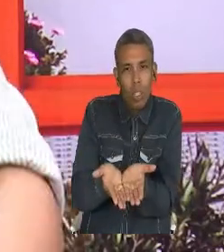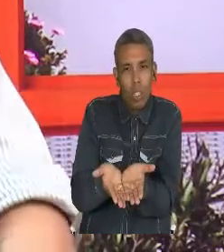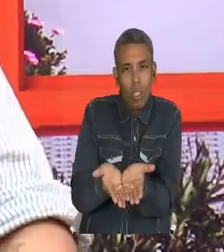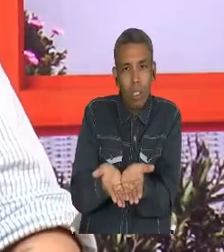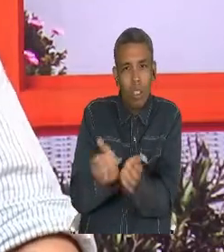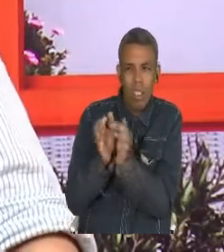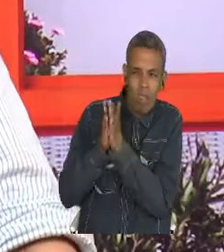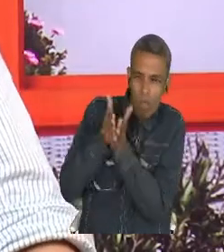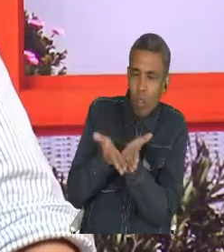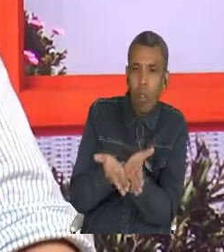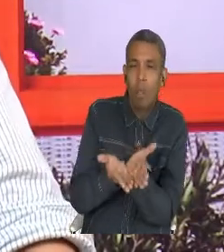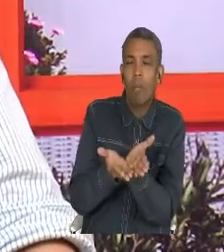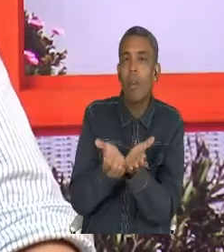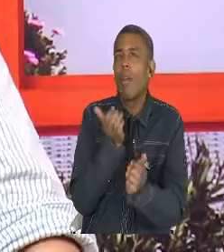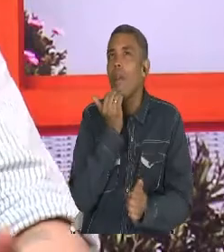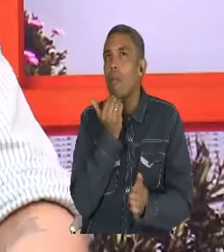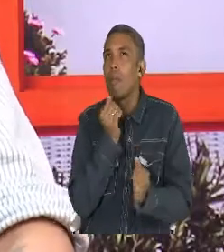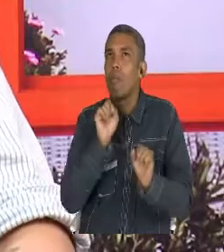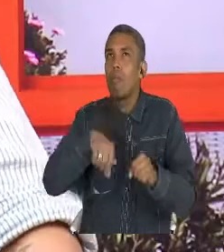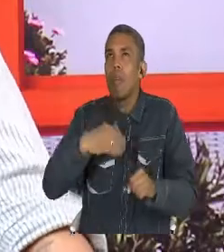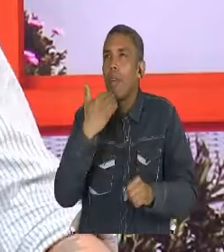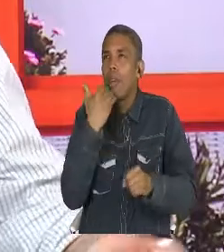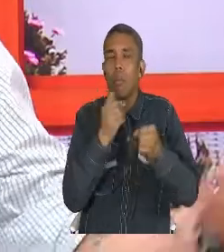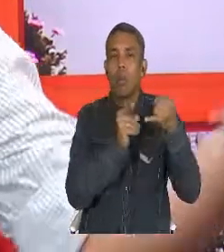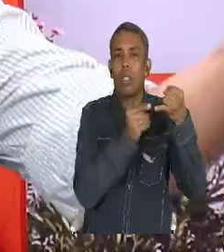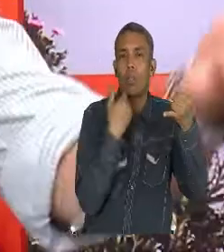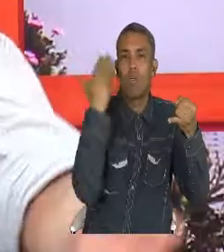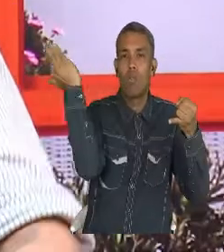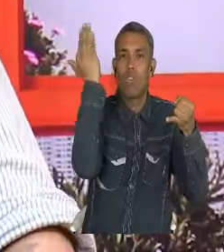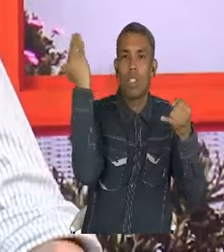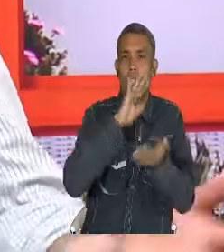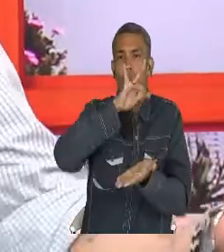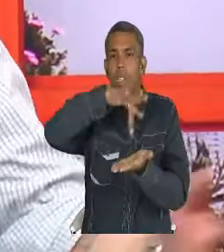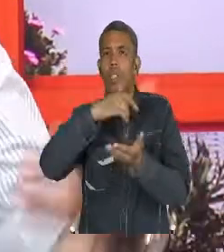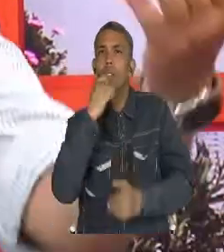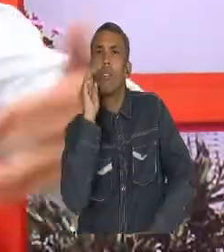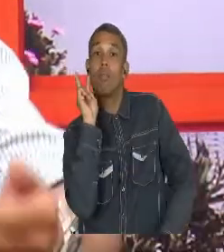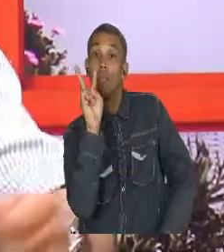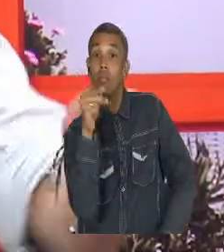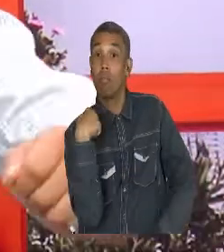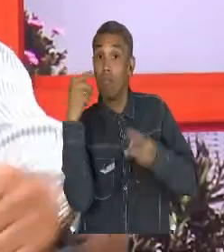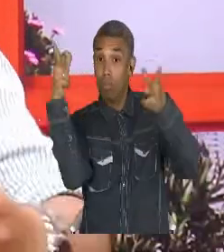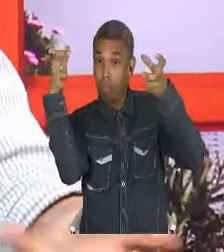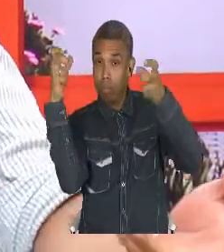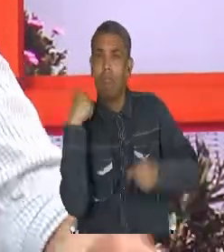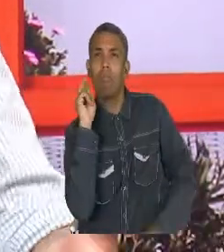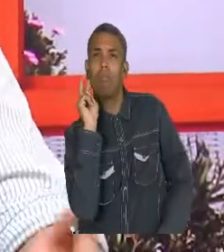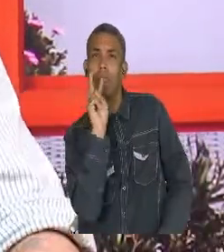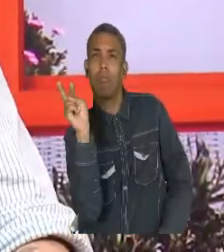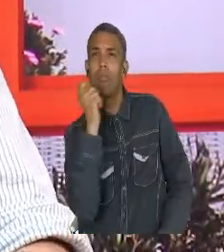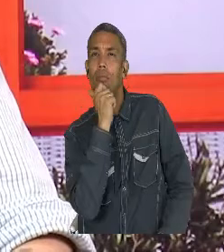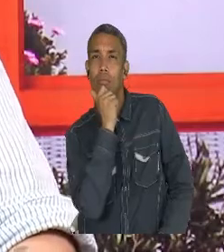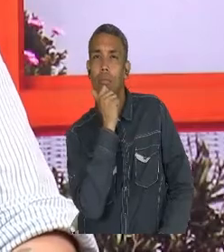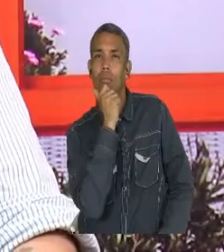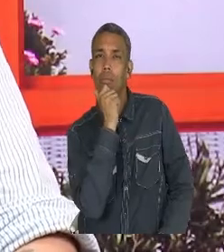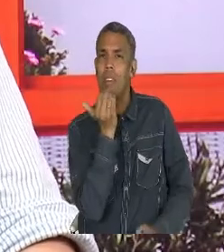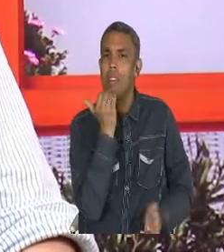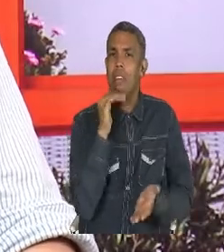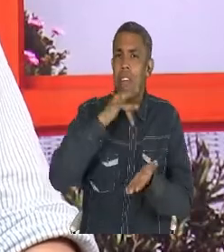sea en una película, sea en el cine, sea en un programa de televisión, porque ustedes estudian, les toca escribir sus libretos y todo el